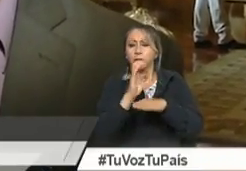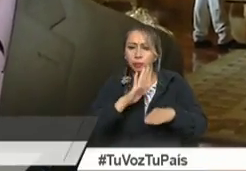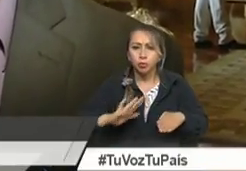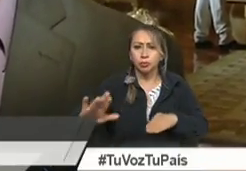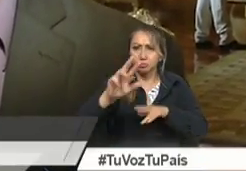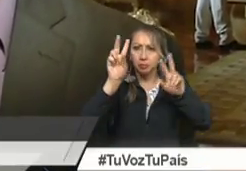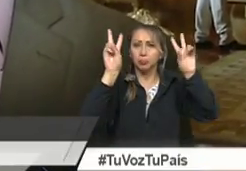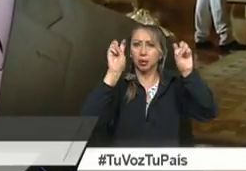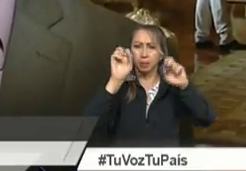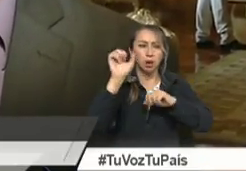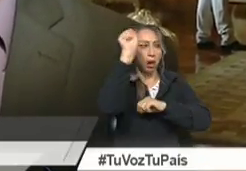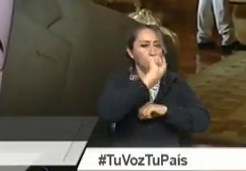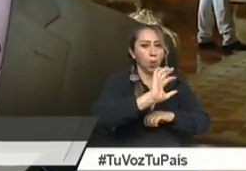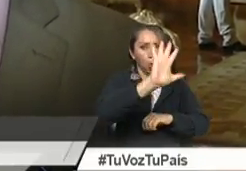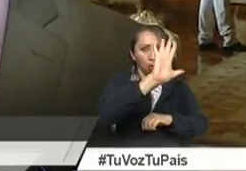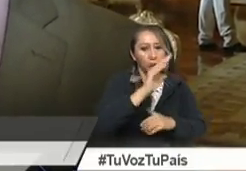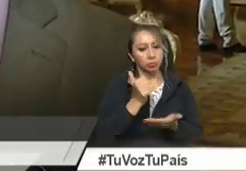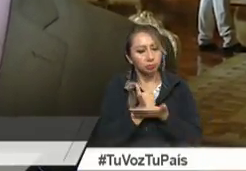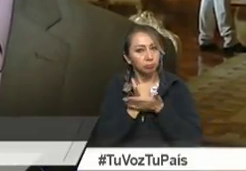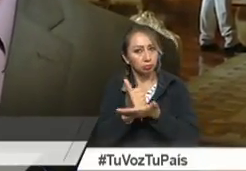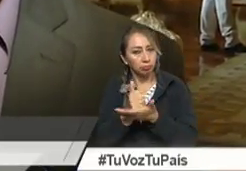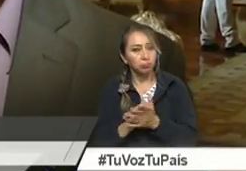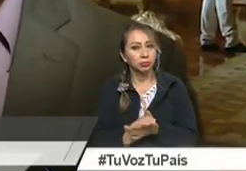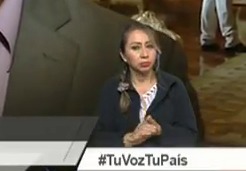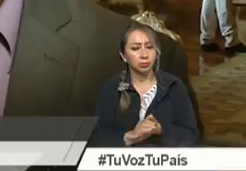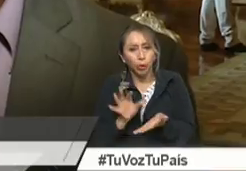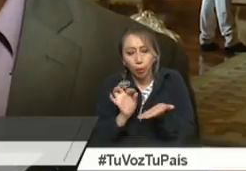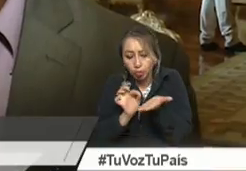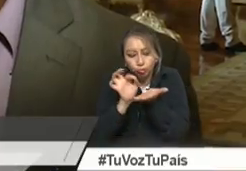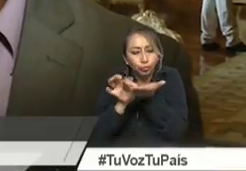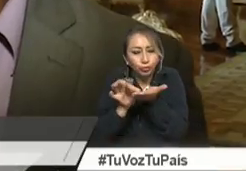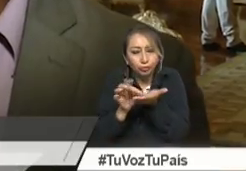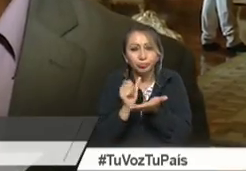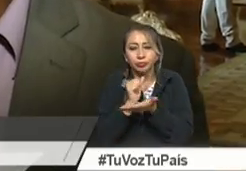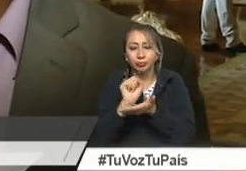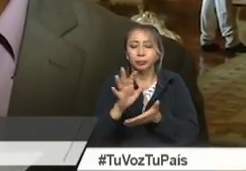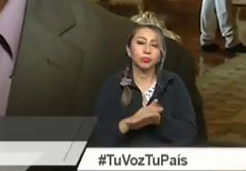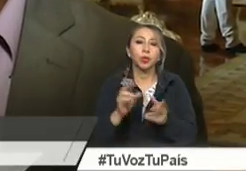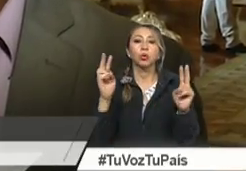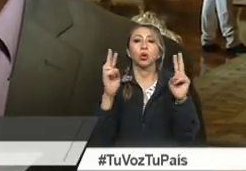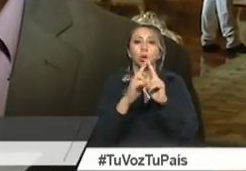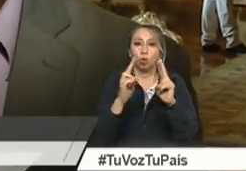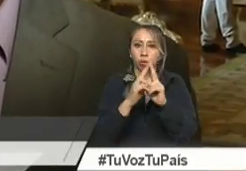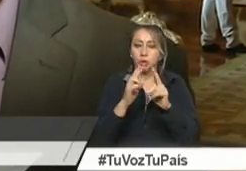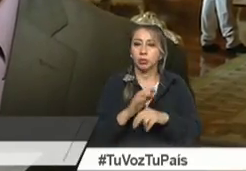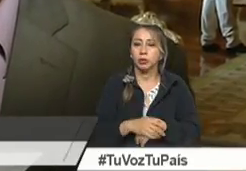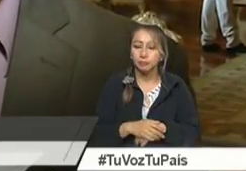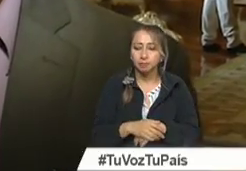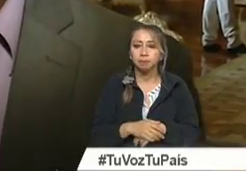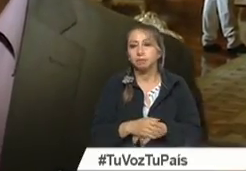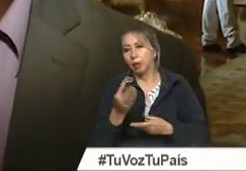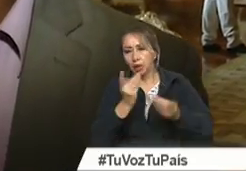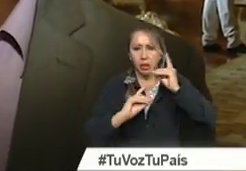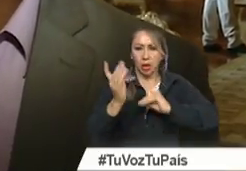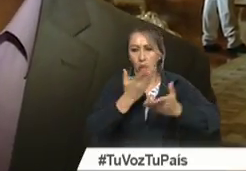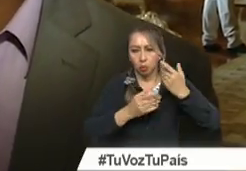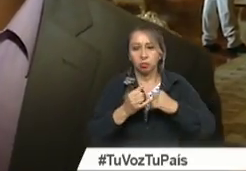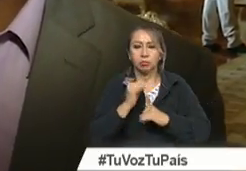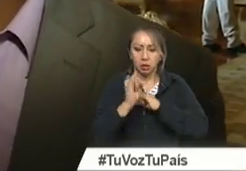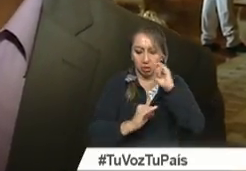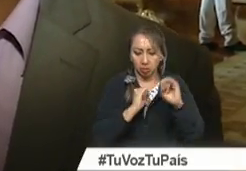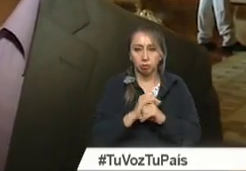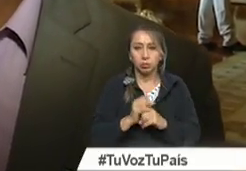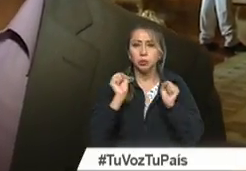temática en europa y aportamos con nuestro grano de arena en conocimientos impedí thor ya les podemos aportar